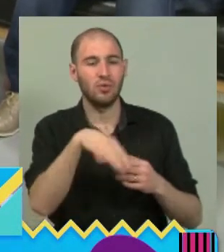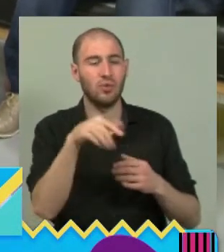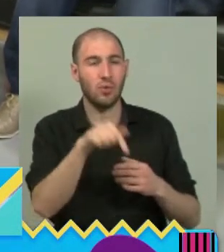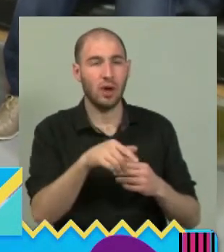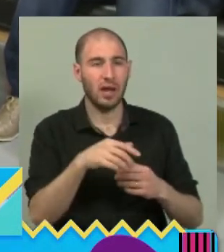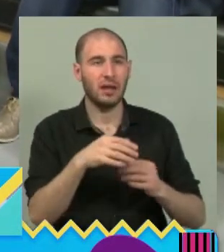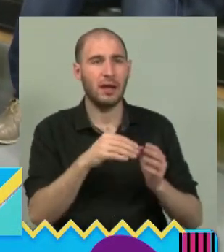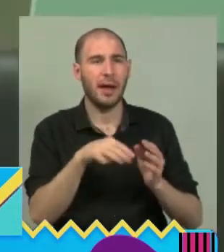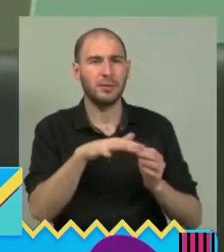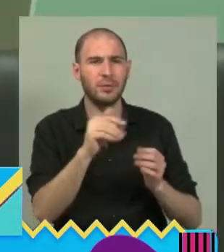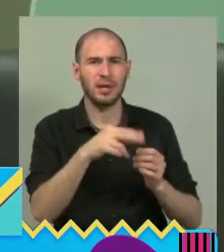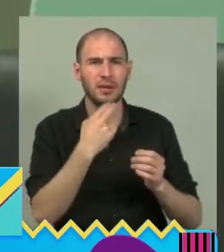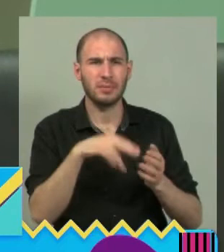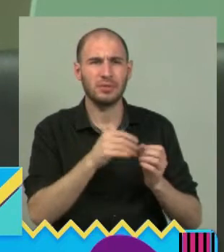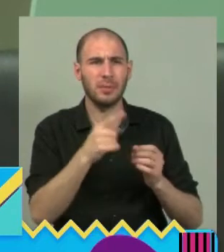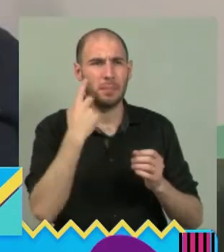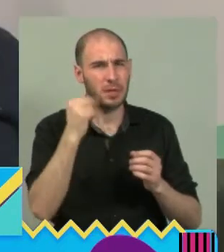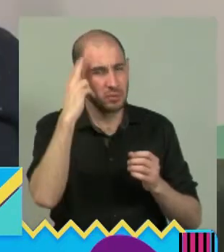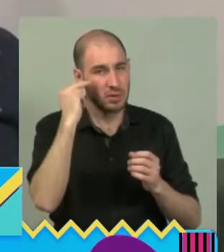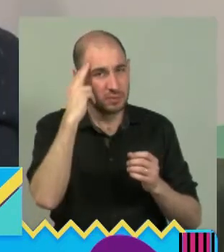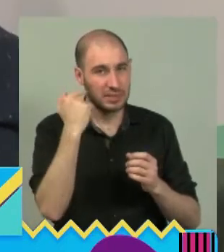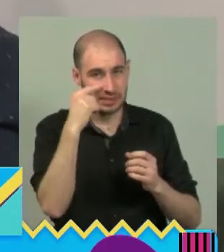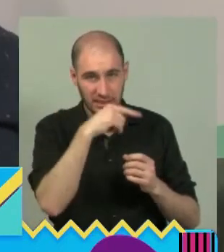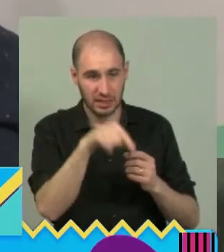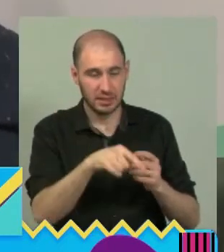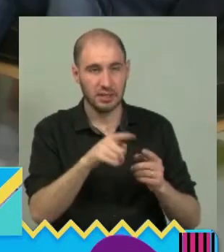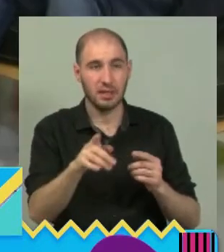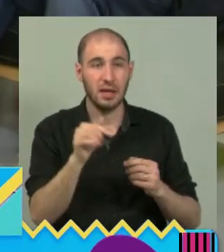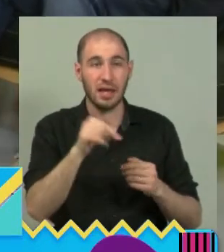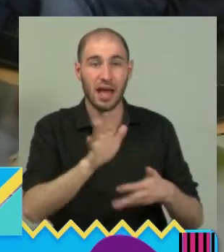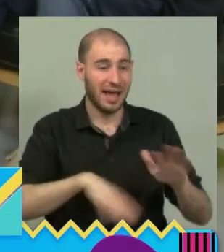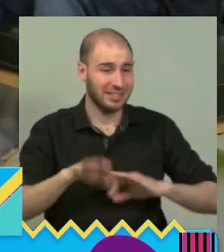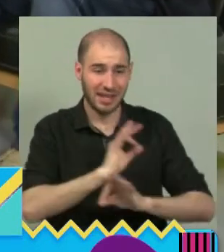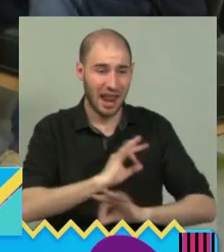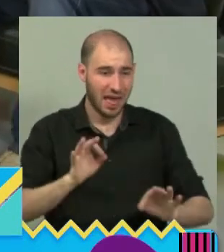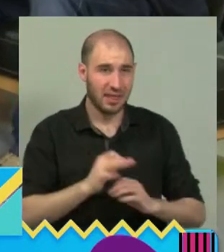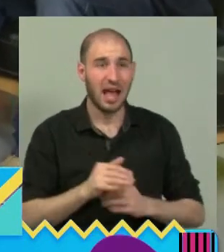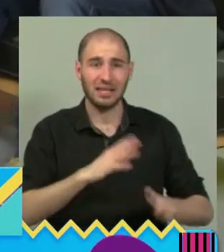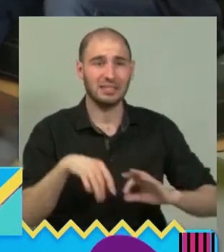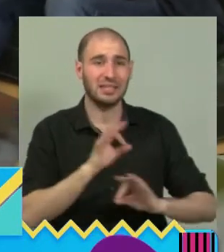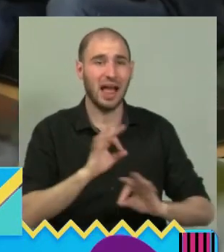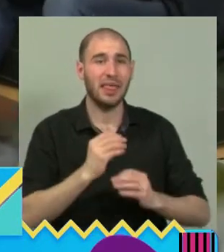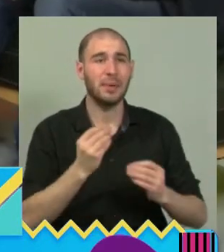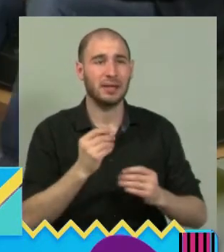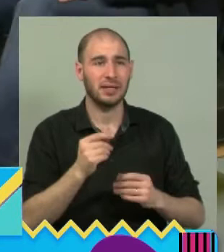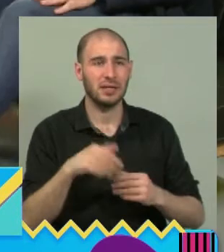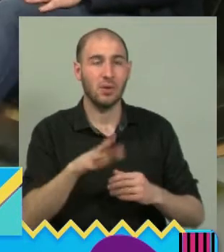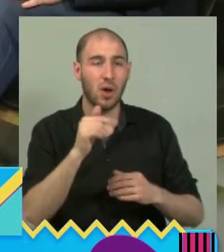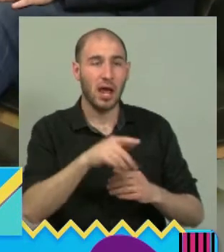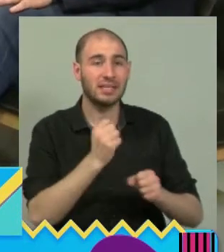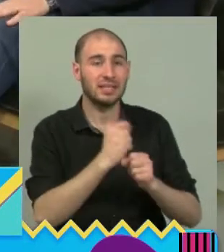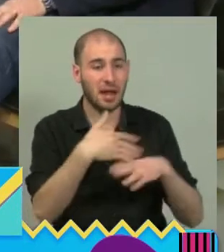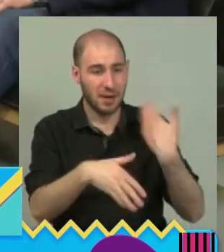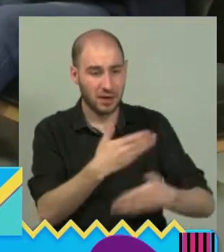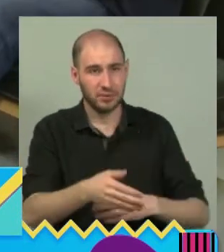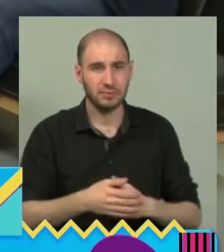zona franca desde el año 1997. A mí me gusta dialogar, Raúl. No se ha hecho nada para generar esa fuente de